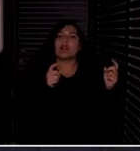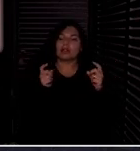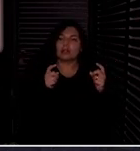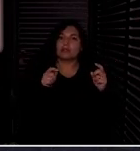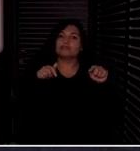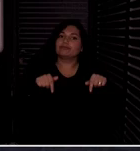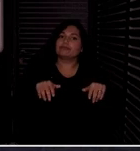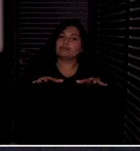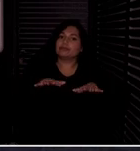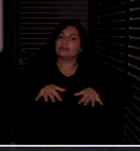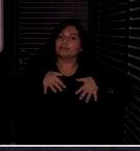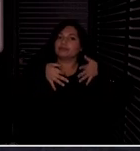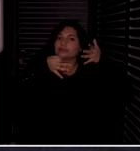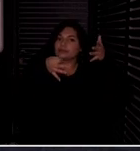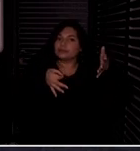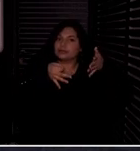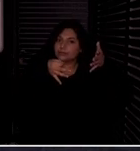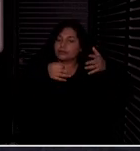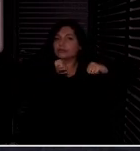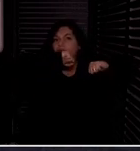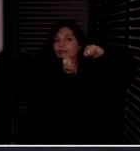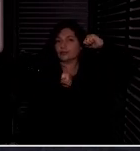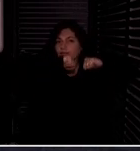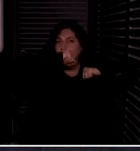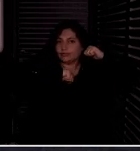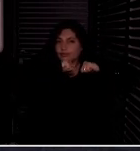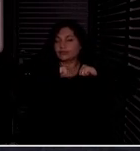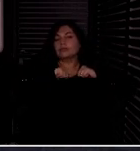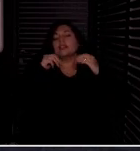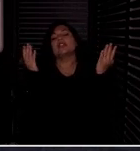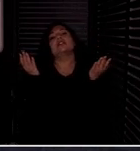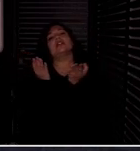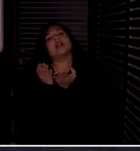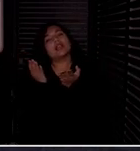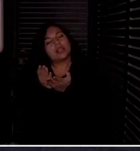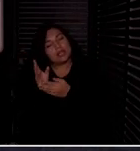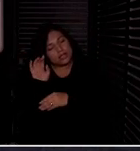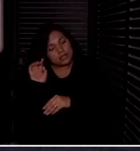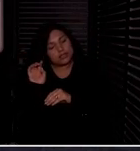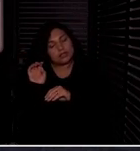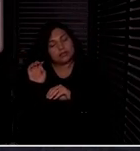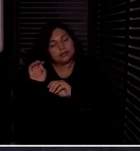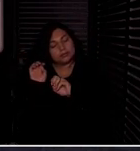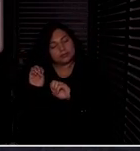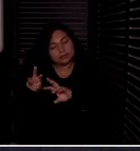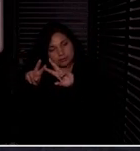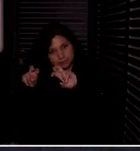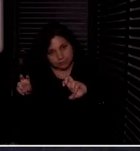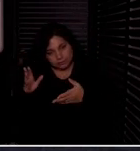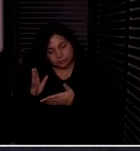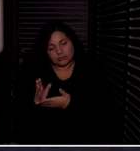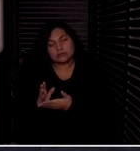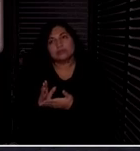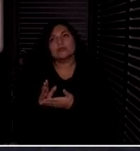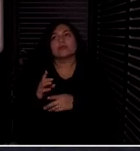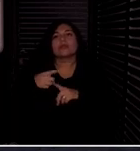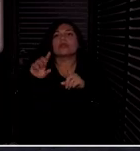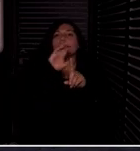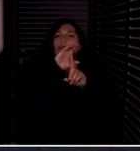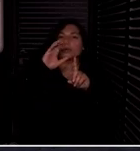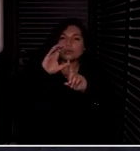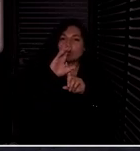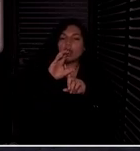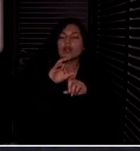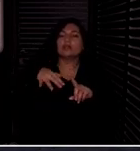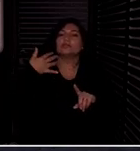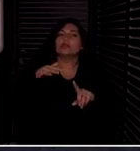para que tanto industria, academia, como ciudadanos, agentes culturales, discutan hacia dónde caminar, que